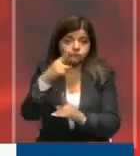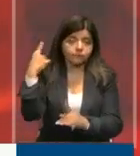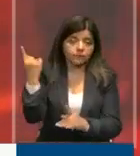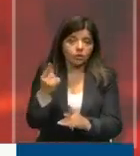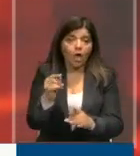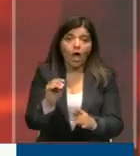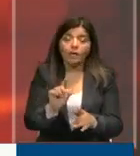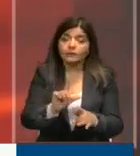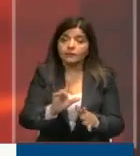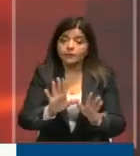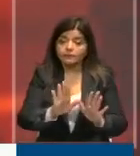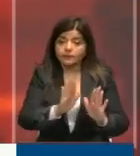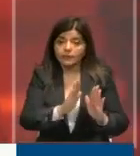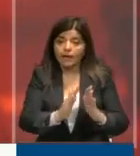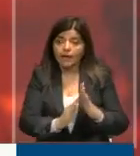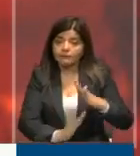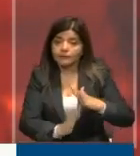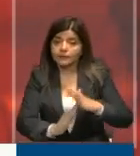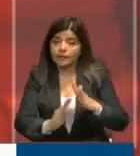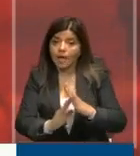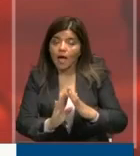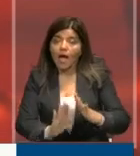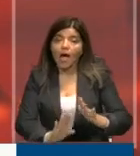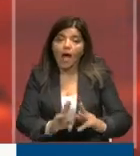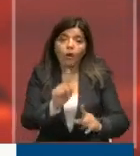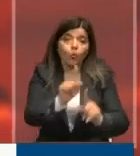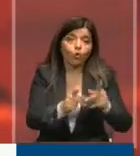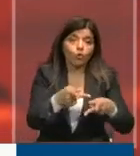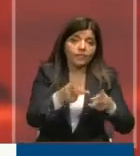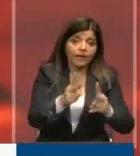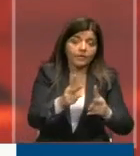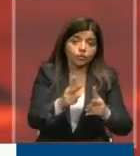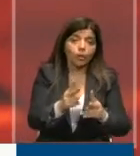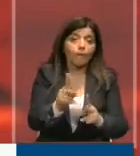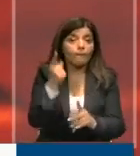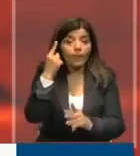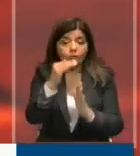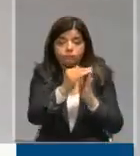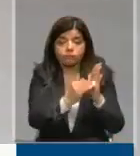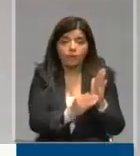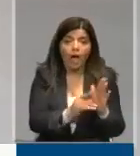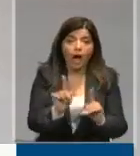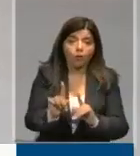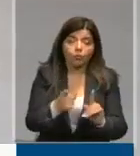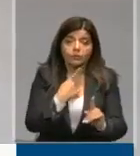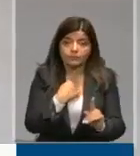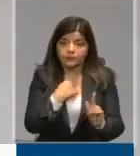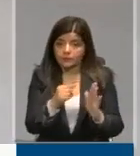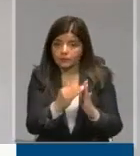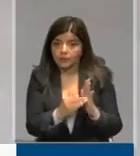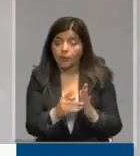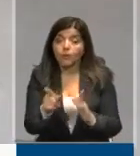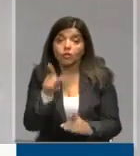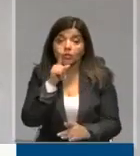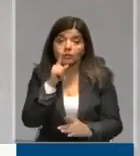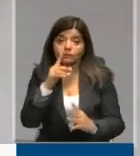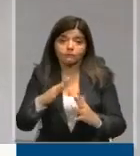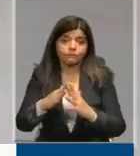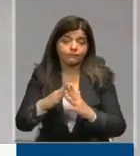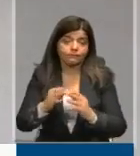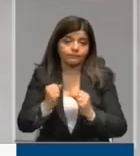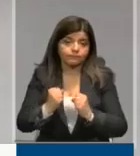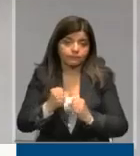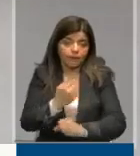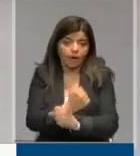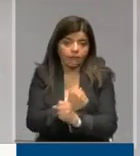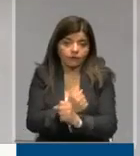excepción permiten restringir ciertos derechos fundamentales, pero bajo ciertas condiciones, y ahí con la actuación de las Fuerzas Armadas. Vamos a revisar